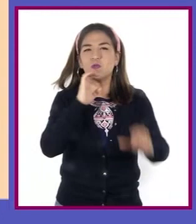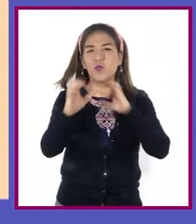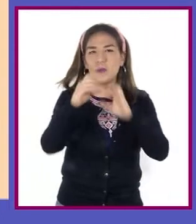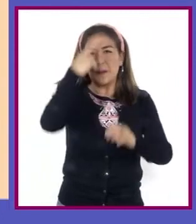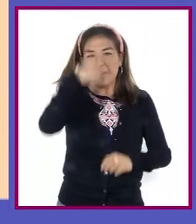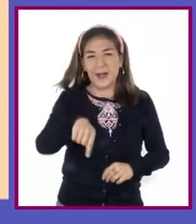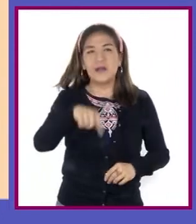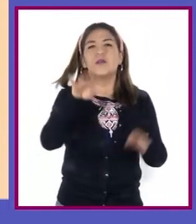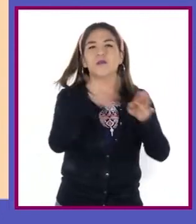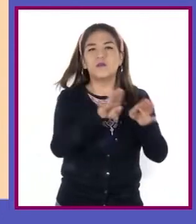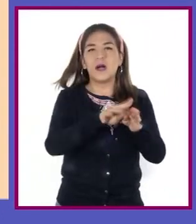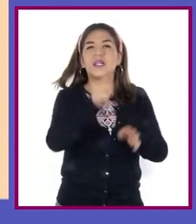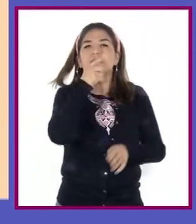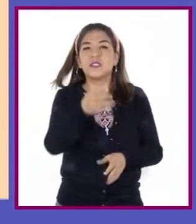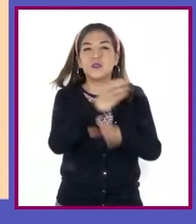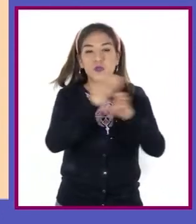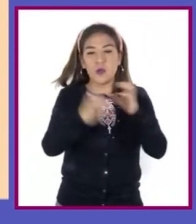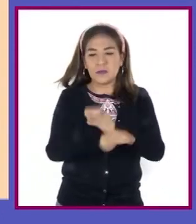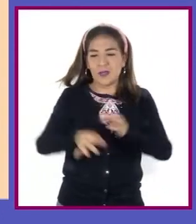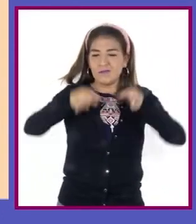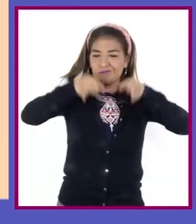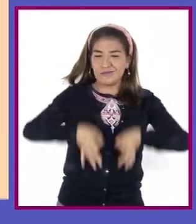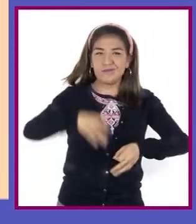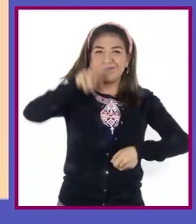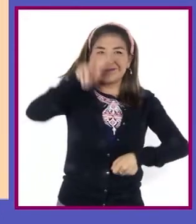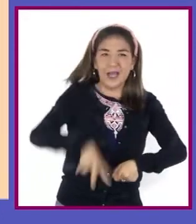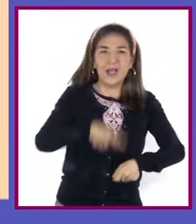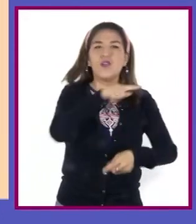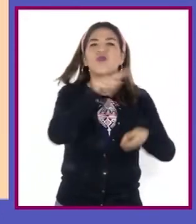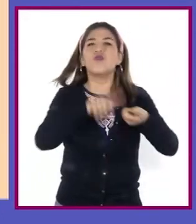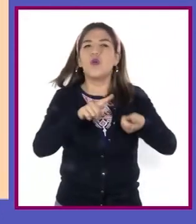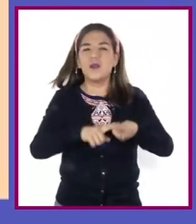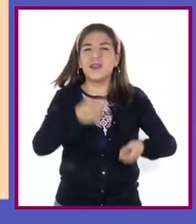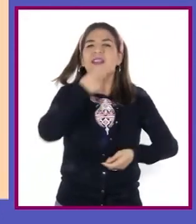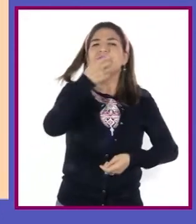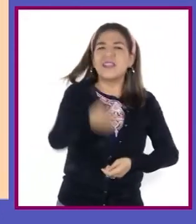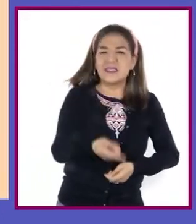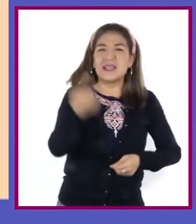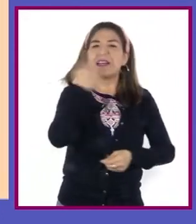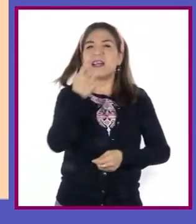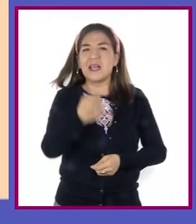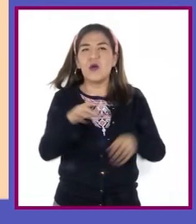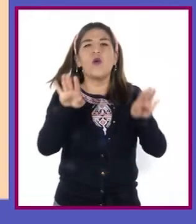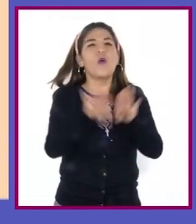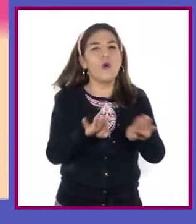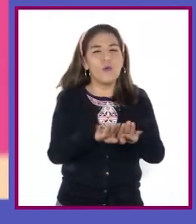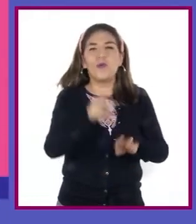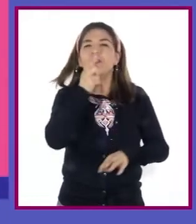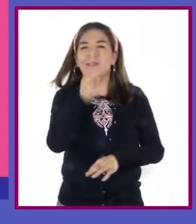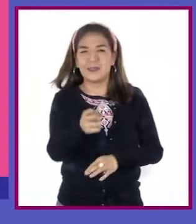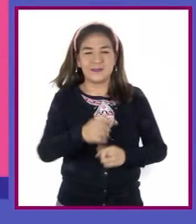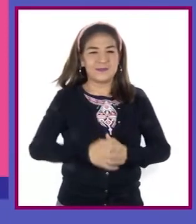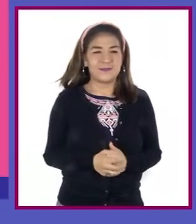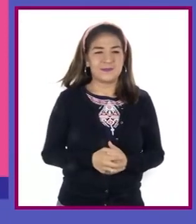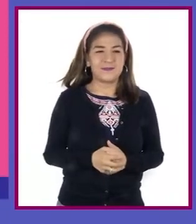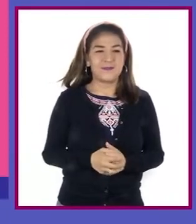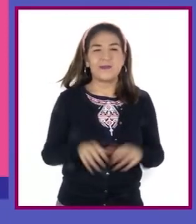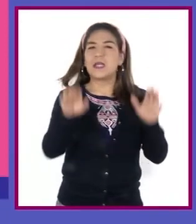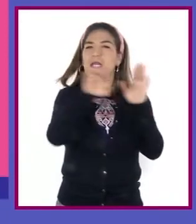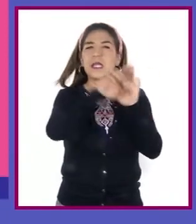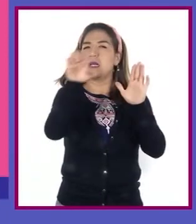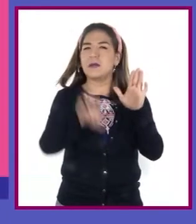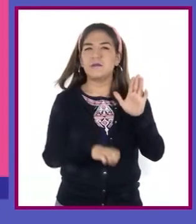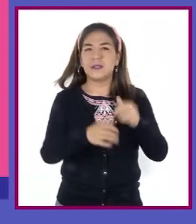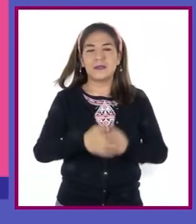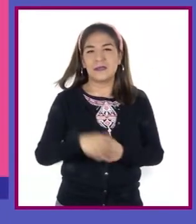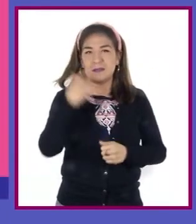es nombrar las cosas como son, donde es más importante qué se dice que cómo se dice. Un ejemplo